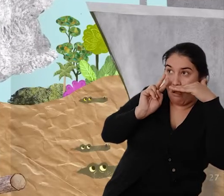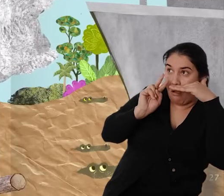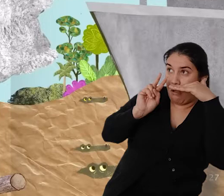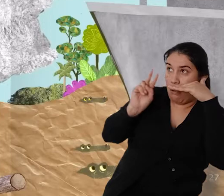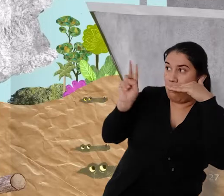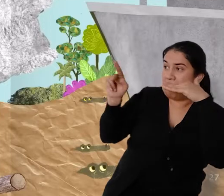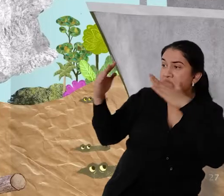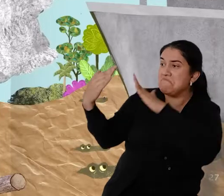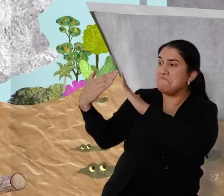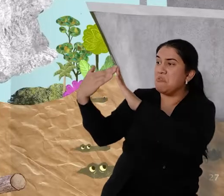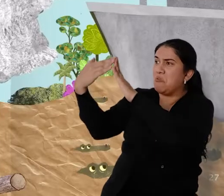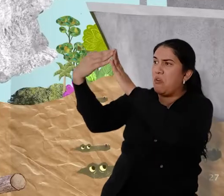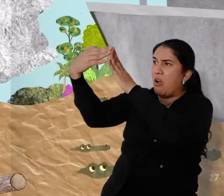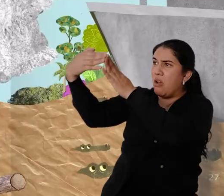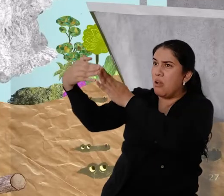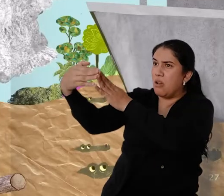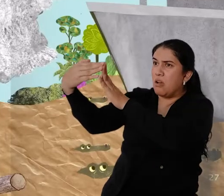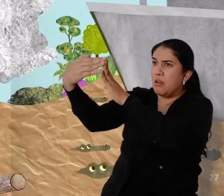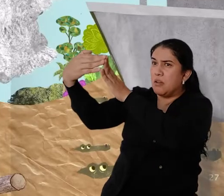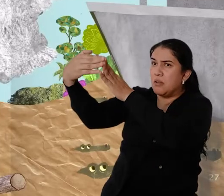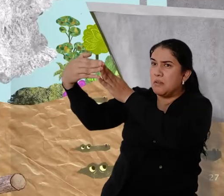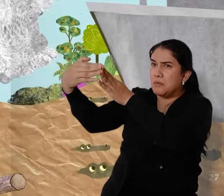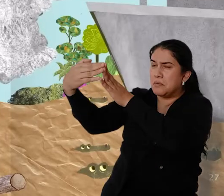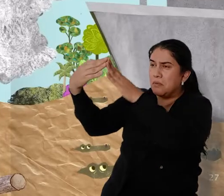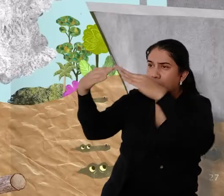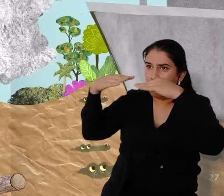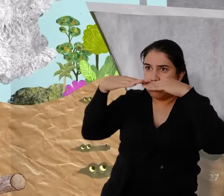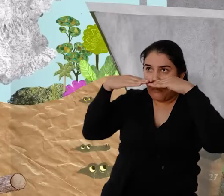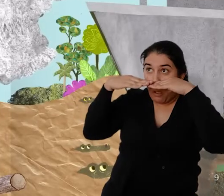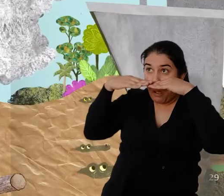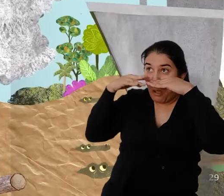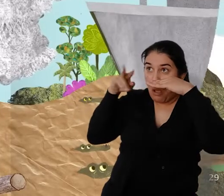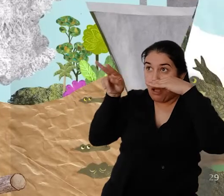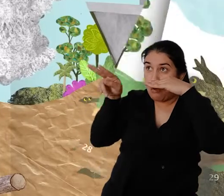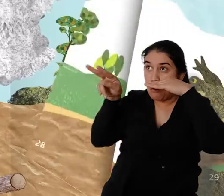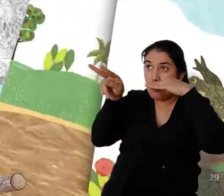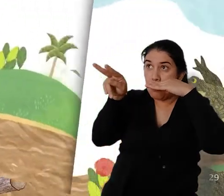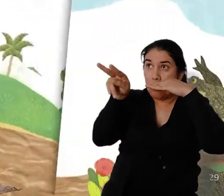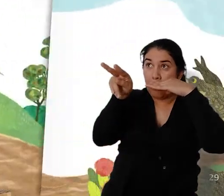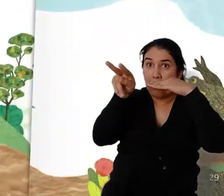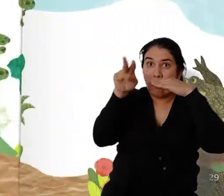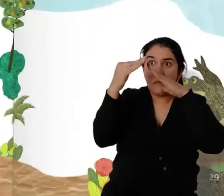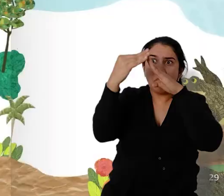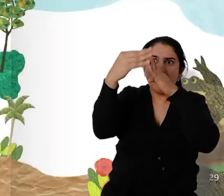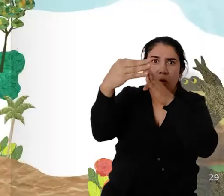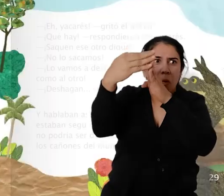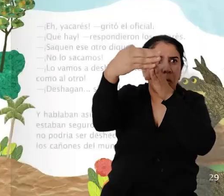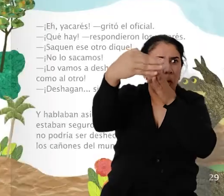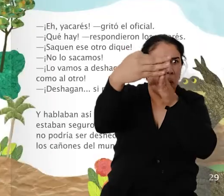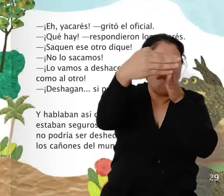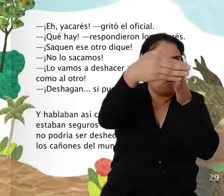vieron pasar el buque de guerra, silbando a toda fuerza.